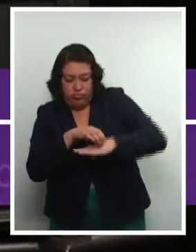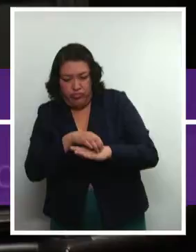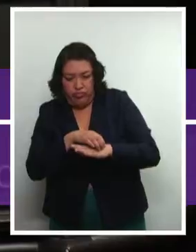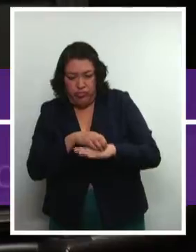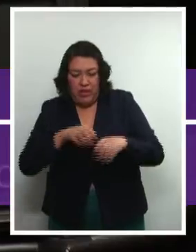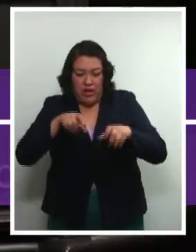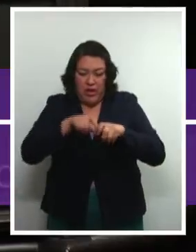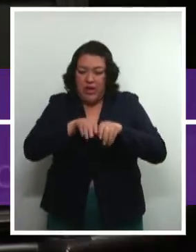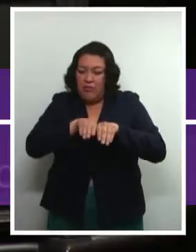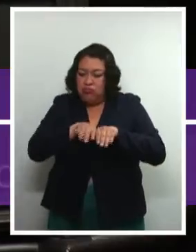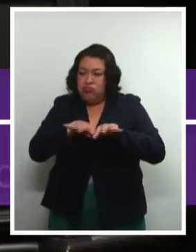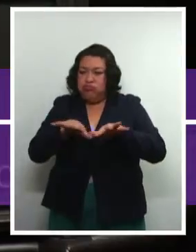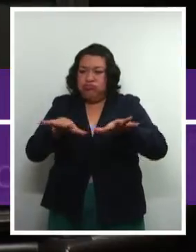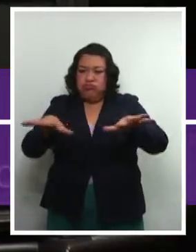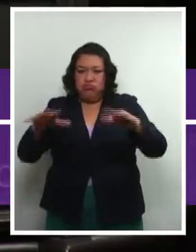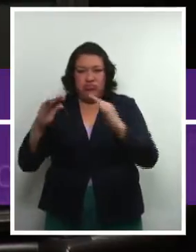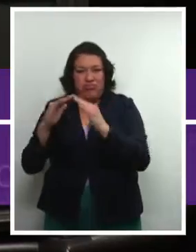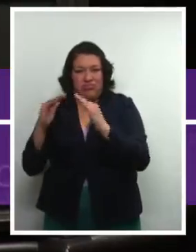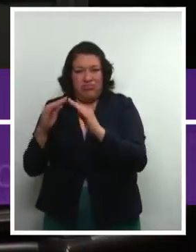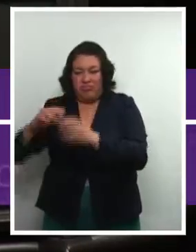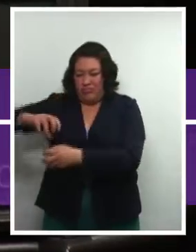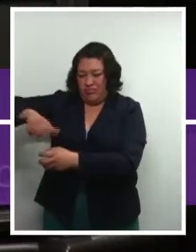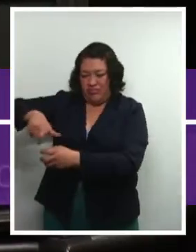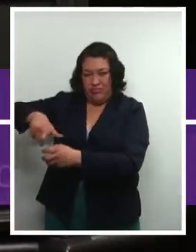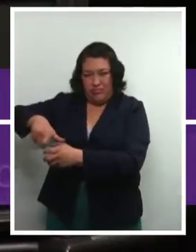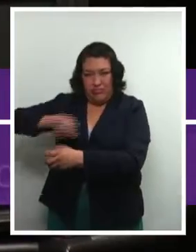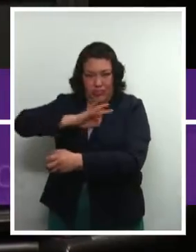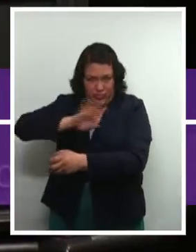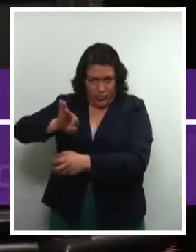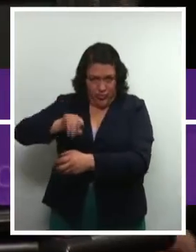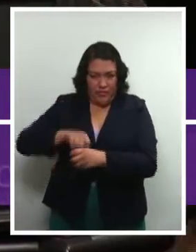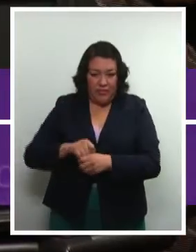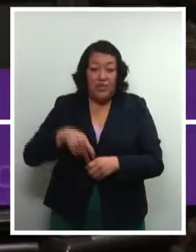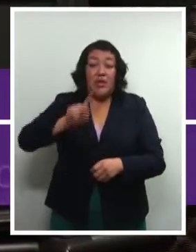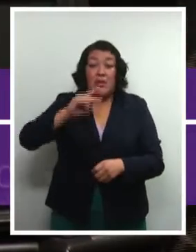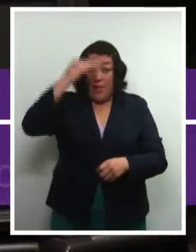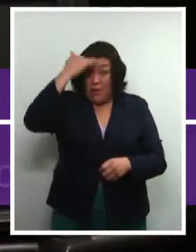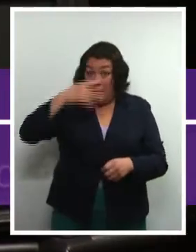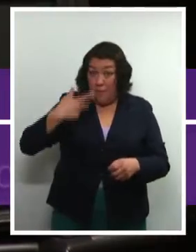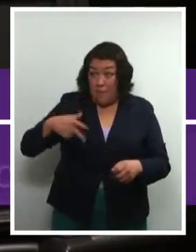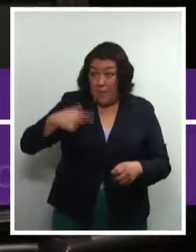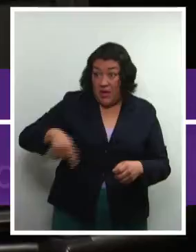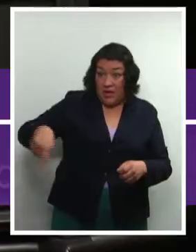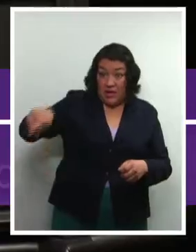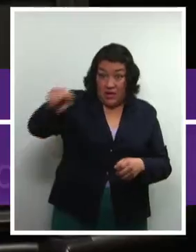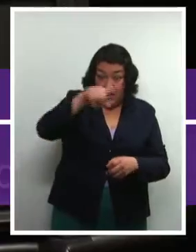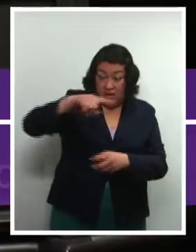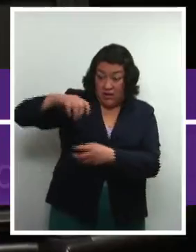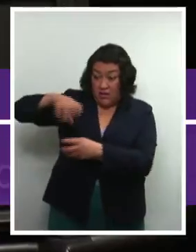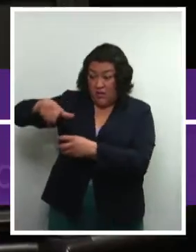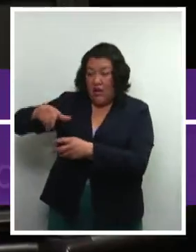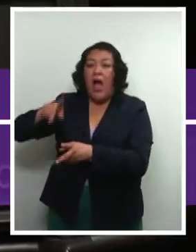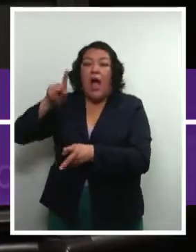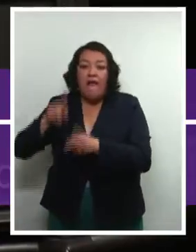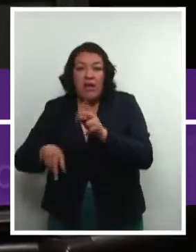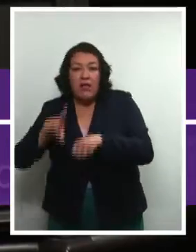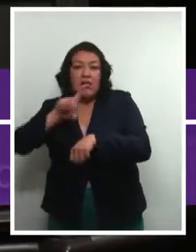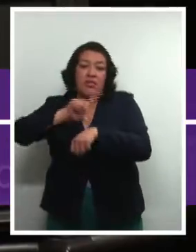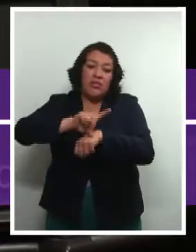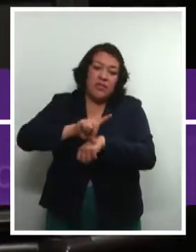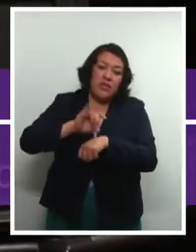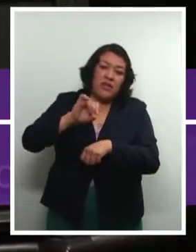operadores locales la distribuyan a sus usuarios. Sin embargo, mucha gente solamente recibe suministro intermitente de